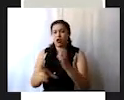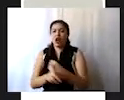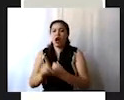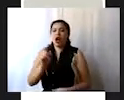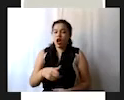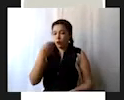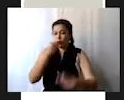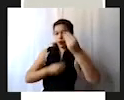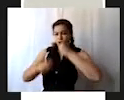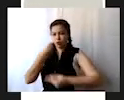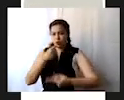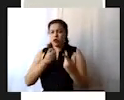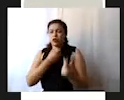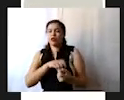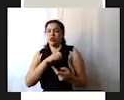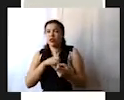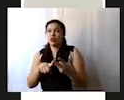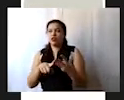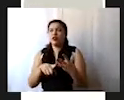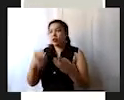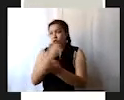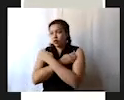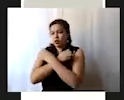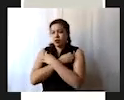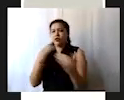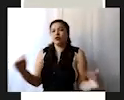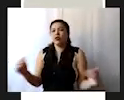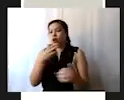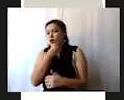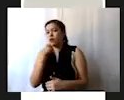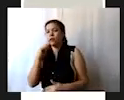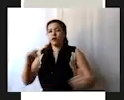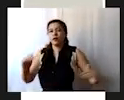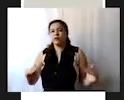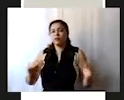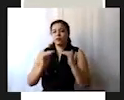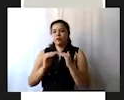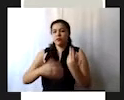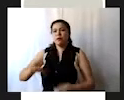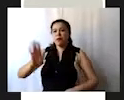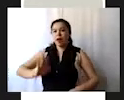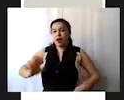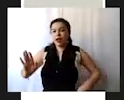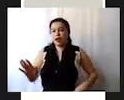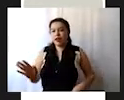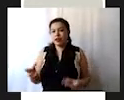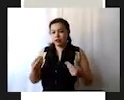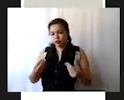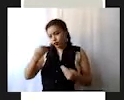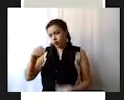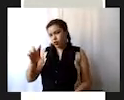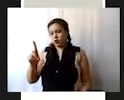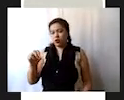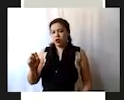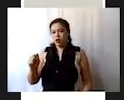de alimentación, de salud, de educación, de igualdad de género, muy similares a lo que abordan los ODS, pero